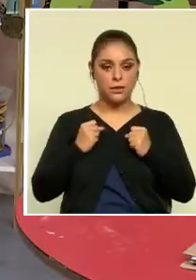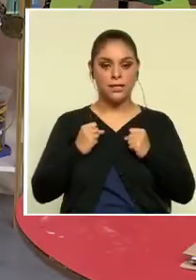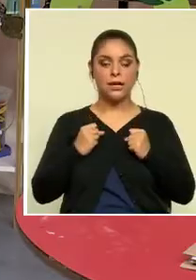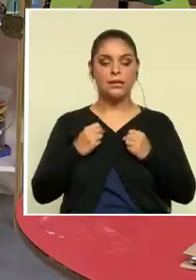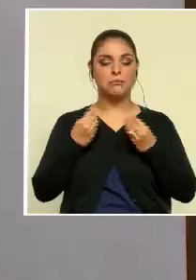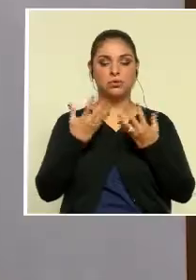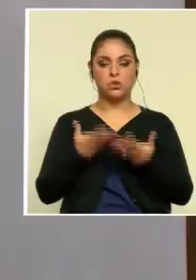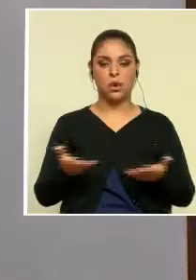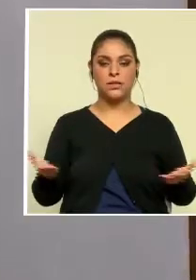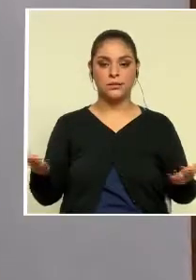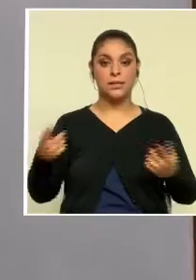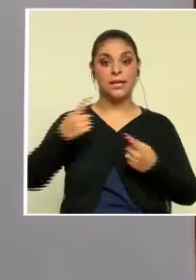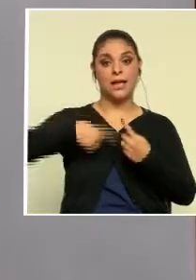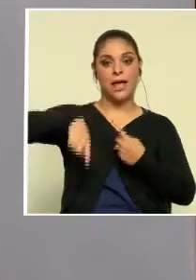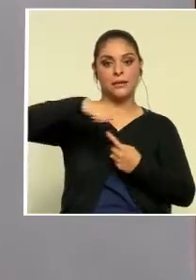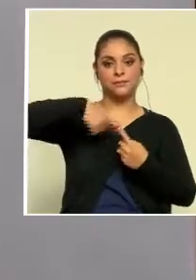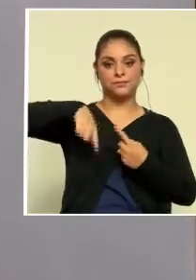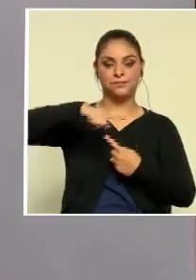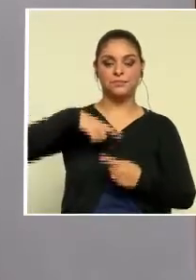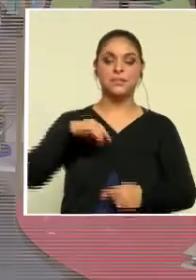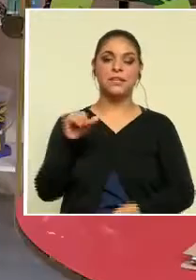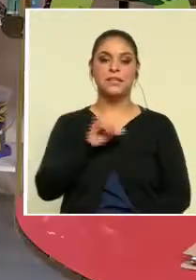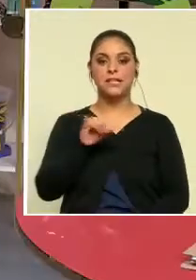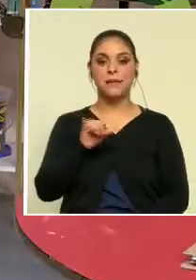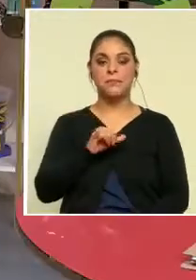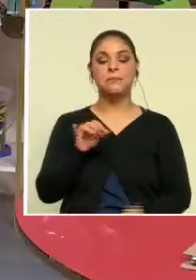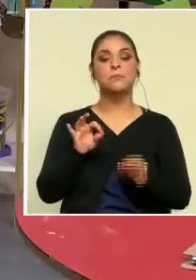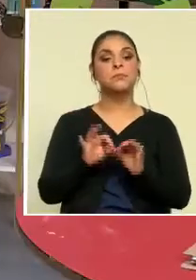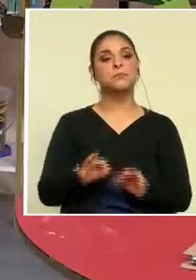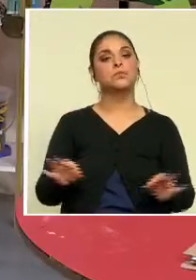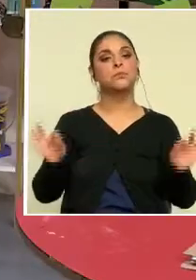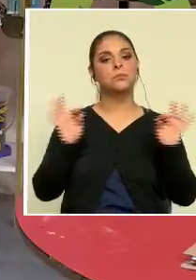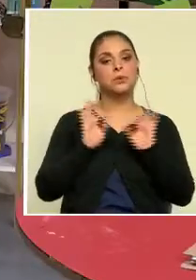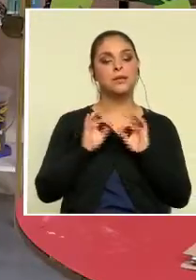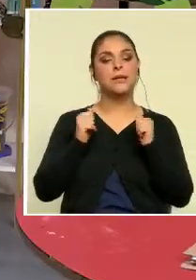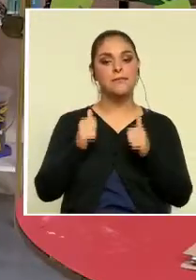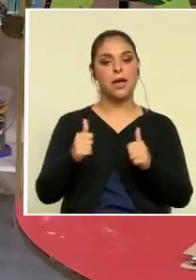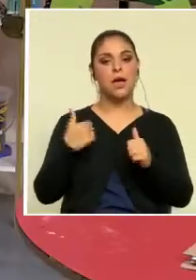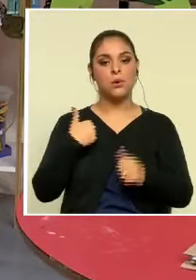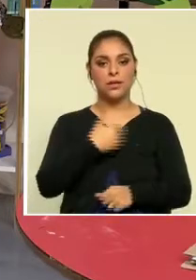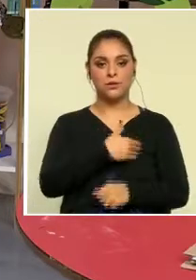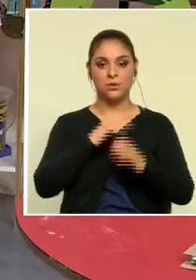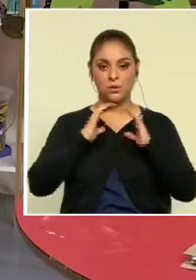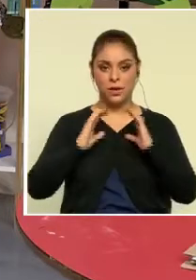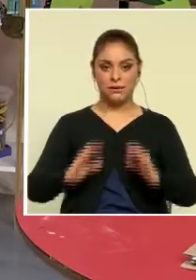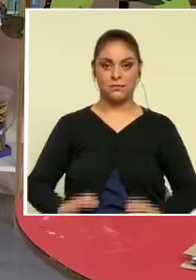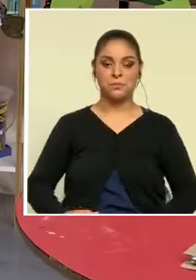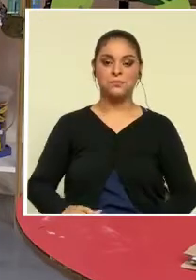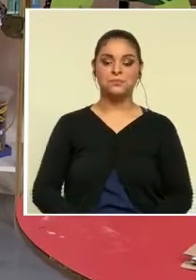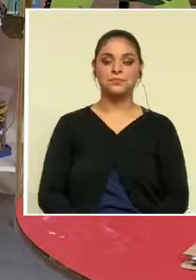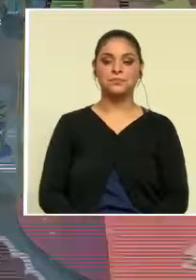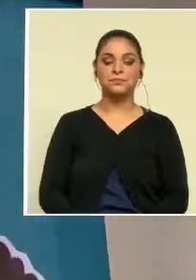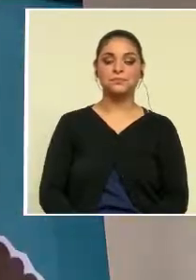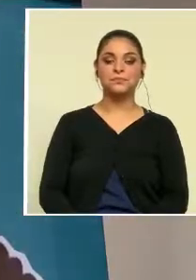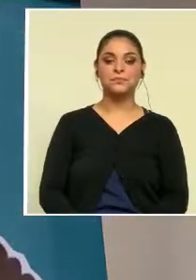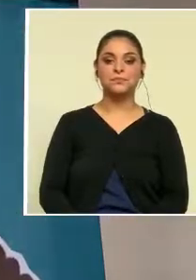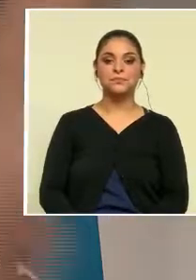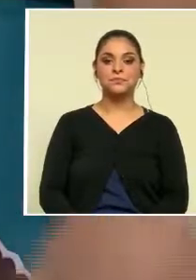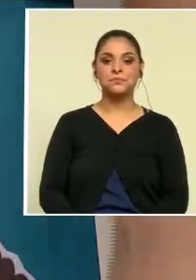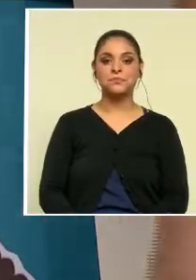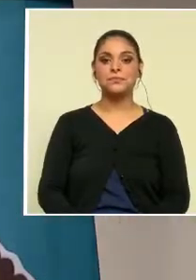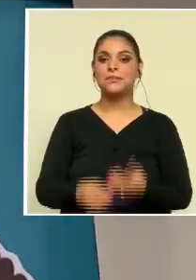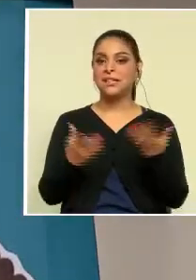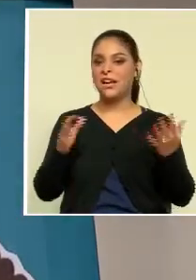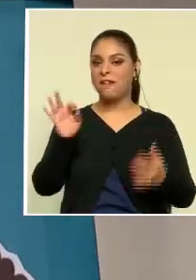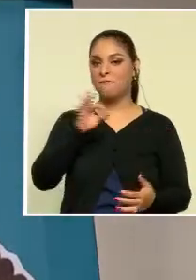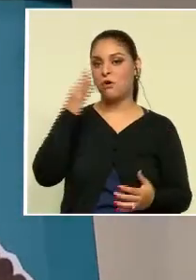muchos otros que nos miran y girar y nos va a hacer que éramos están muy bien a nuestro cuerpo en el organismo excelente niña web y de qué manera